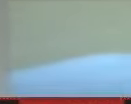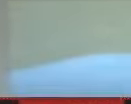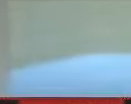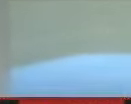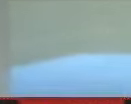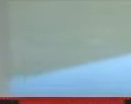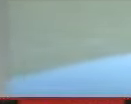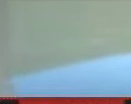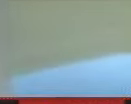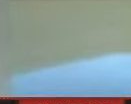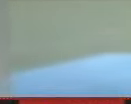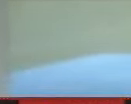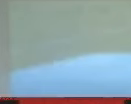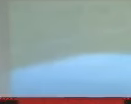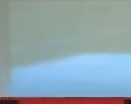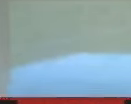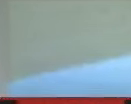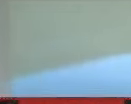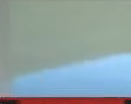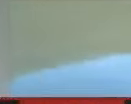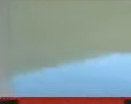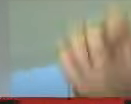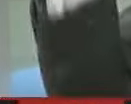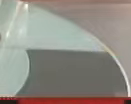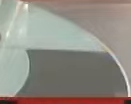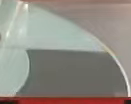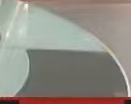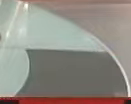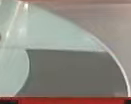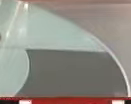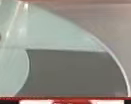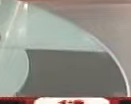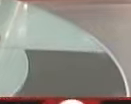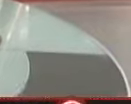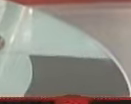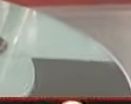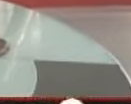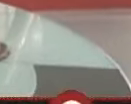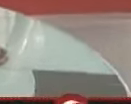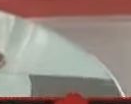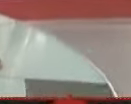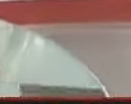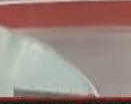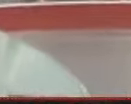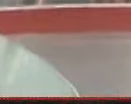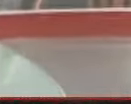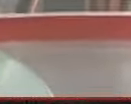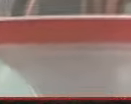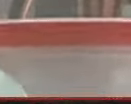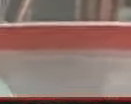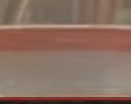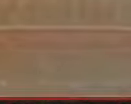que obra bien, le va bien, será hasta mañana. Feliz fin de semana.